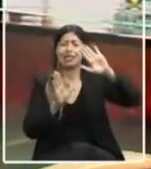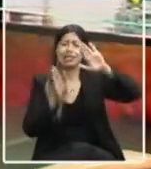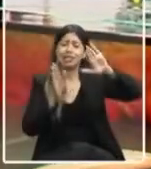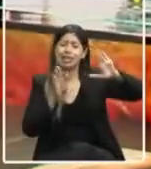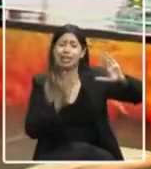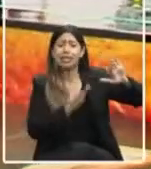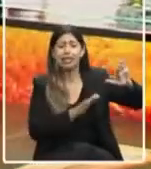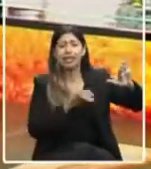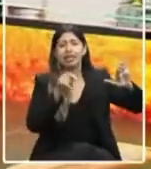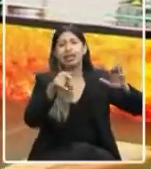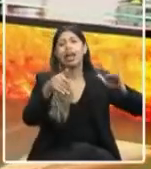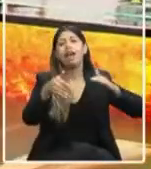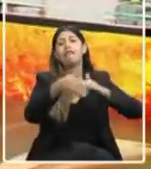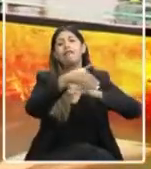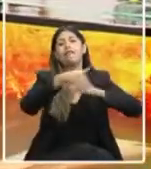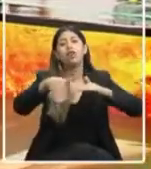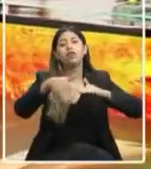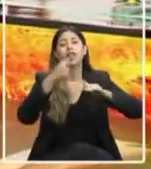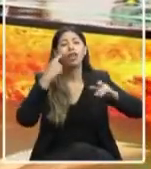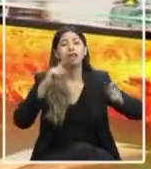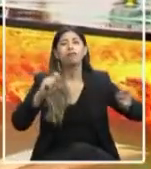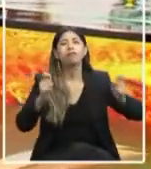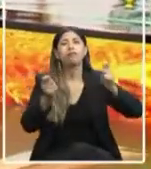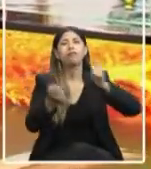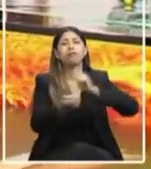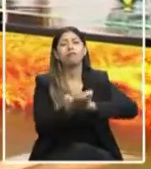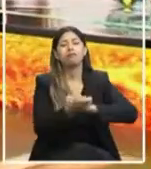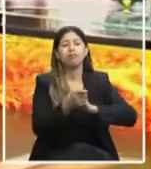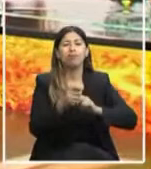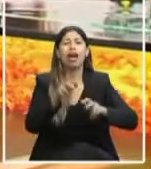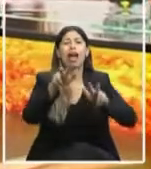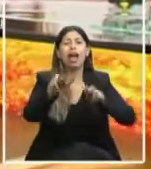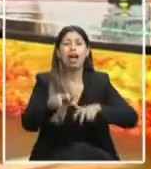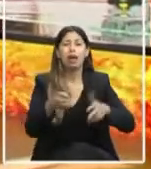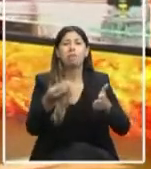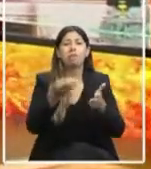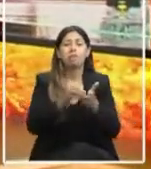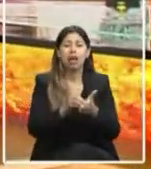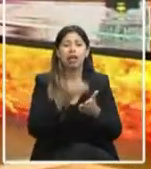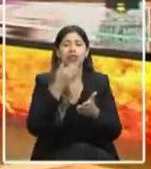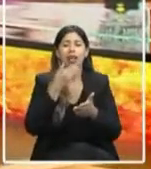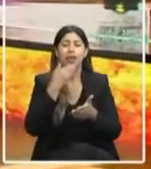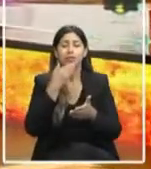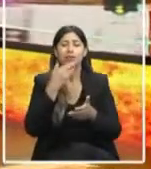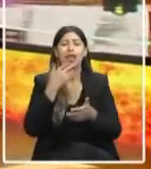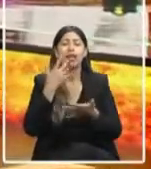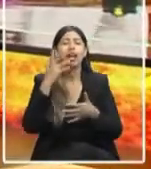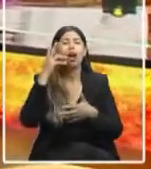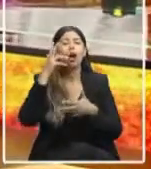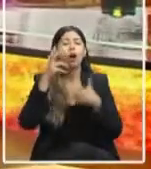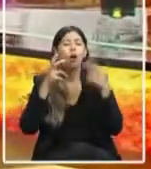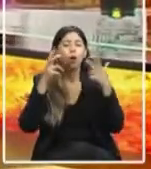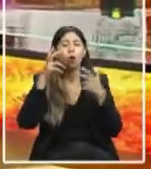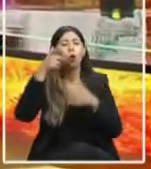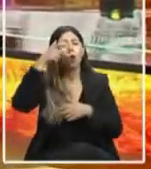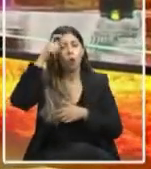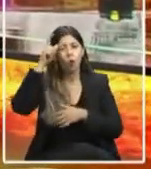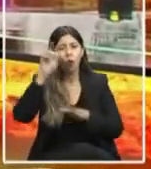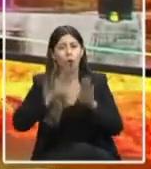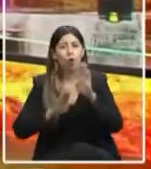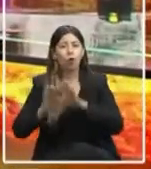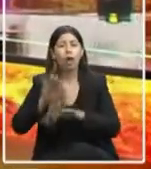las fronteras para agricultura y para ganadería. También tenemos una duplicación en zonas urbanas.